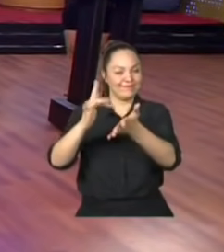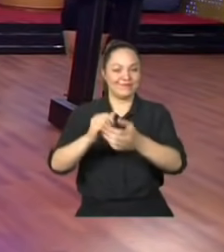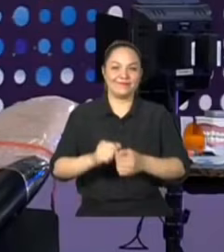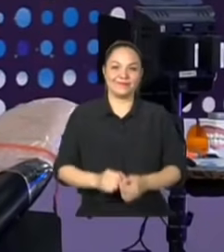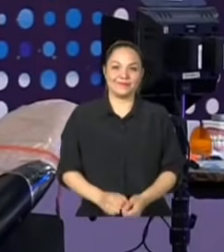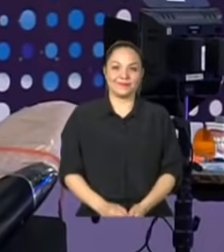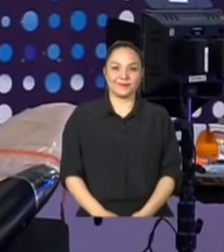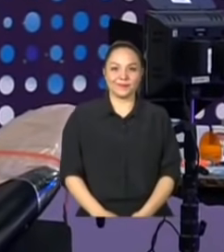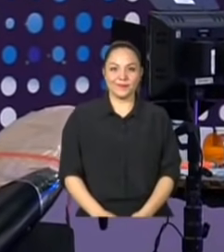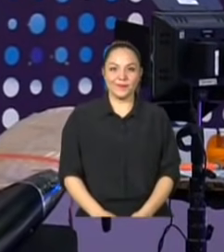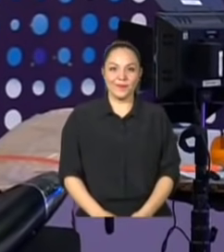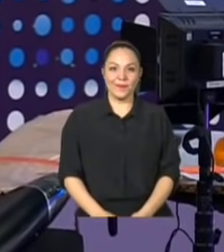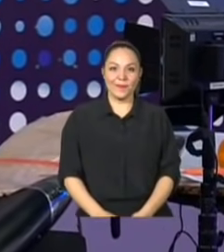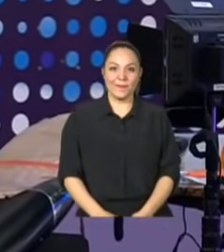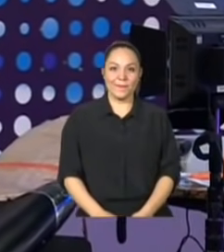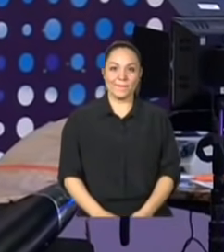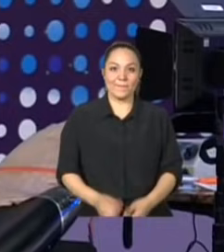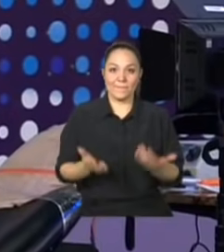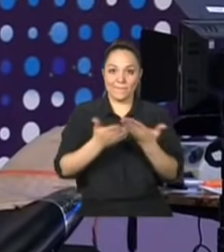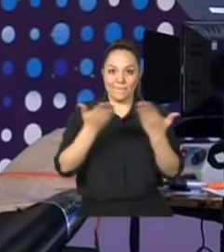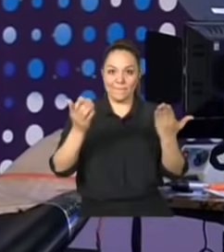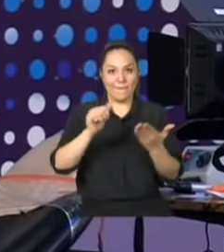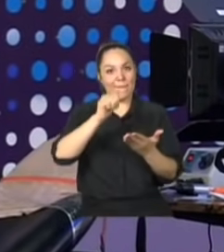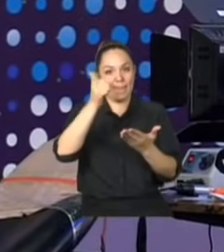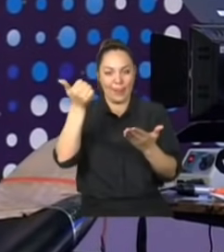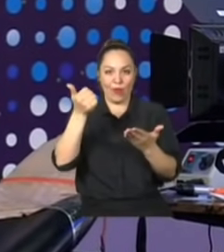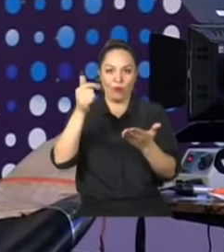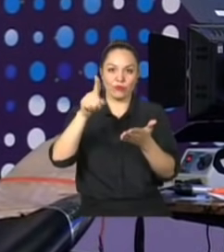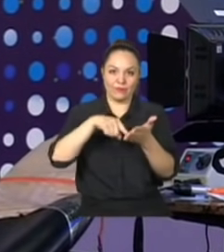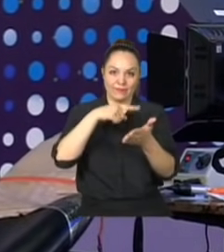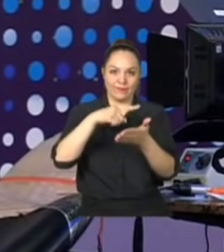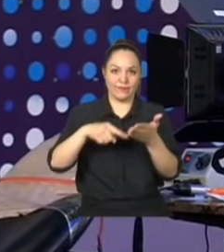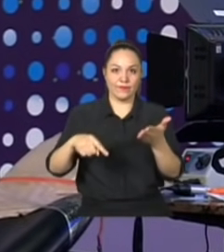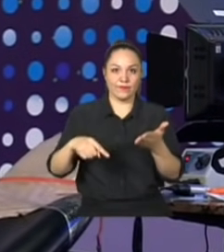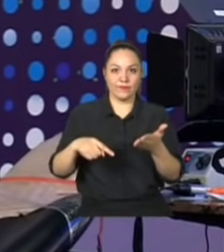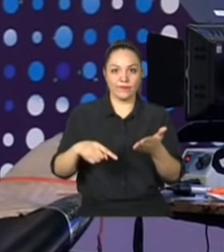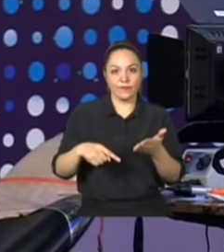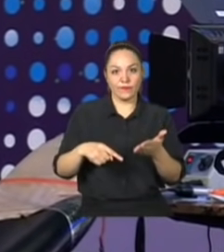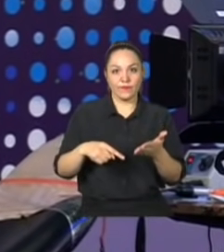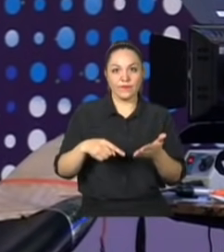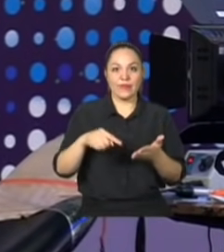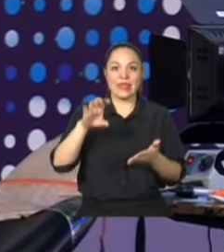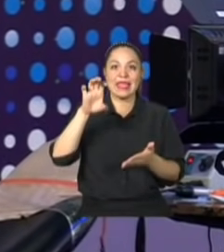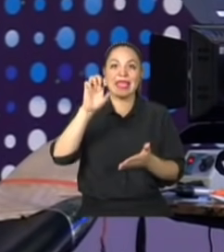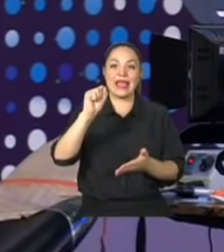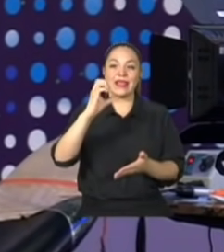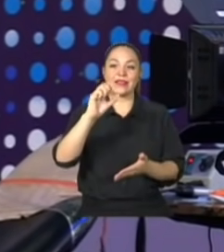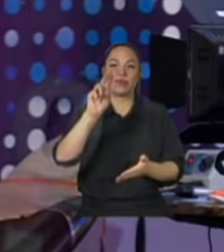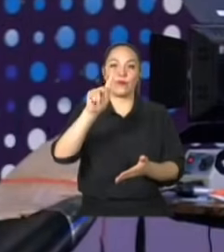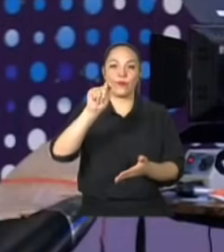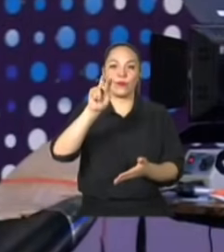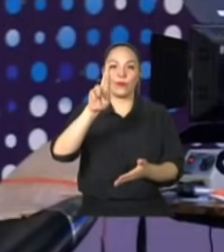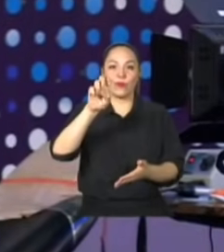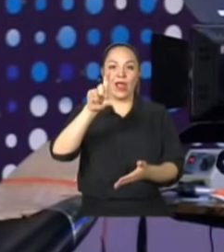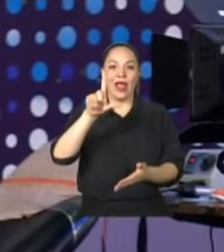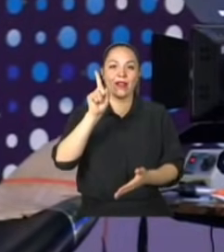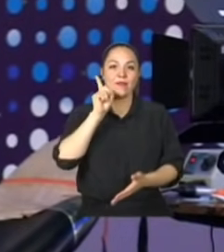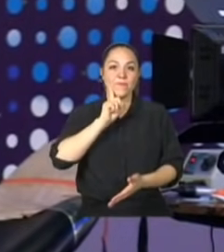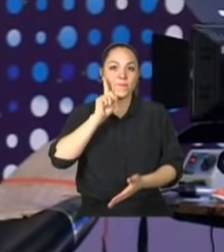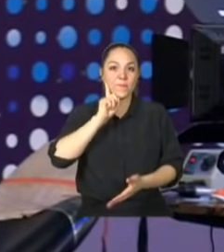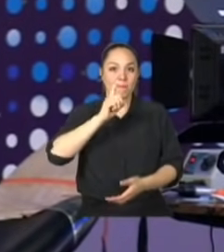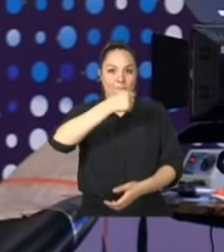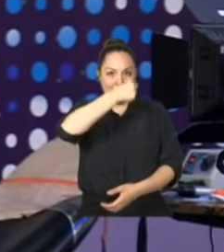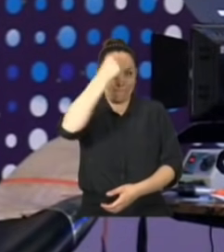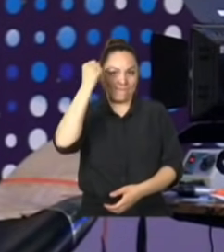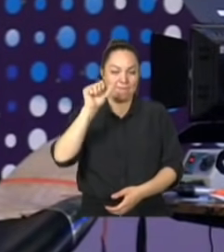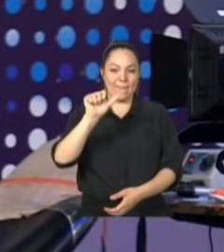Y ahora voy con un partido más. El partido Escultural. La candidata